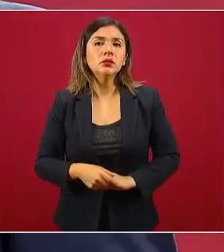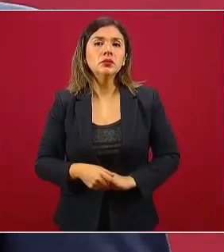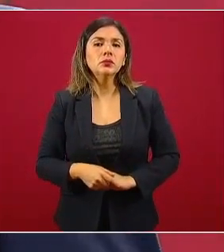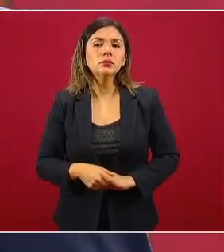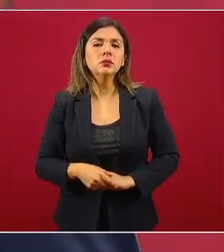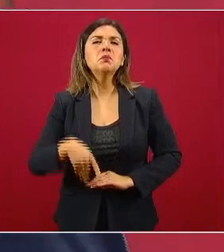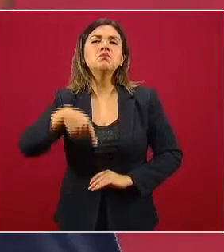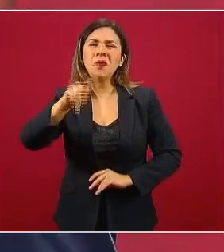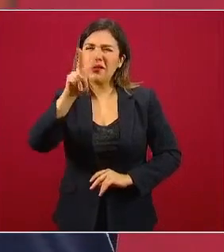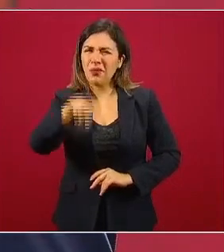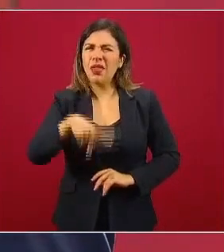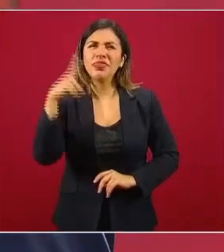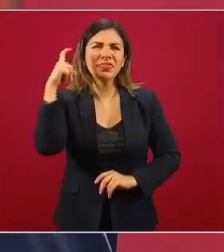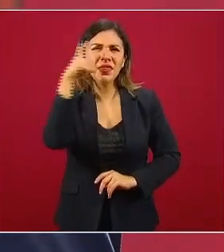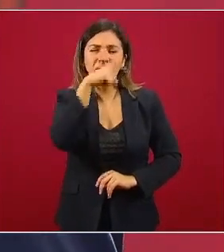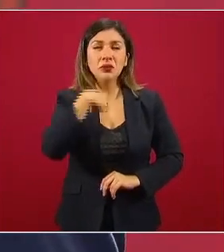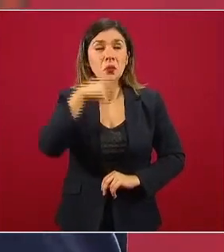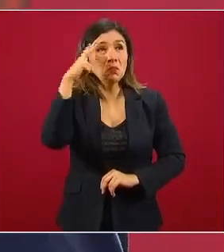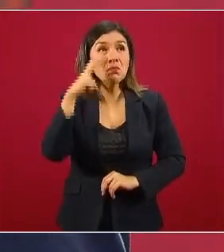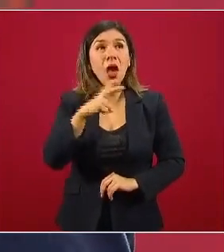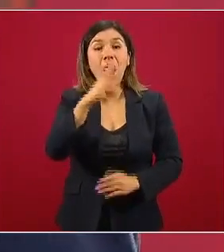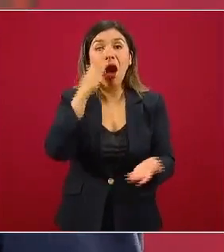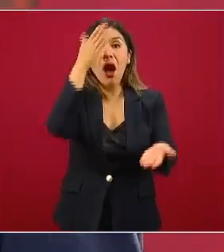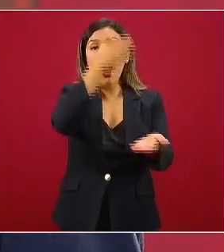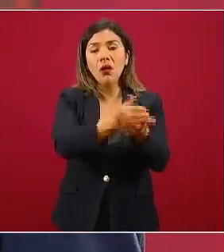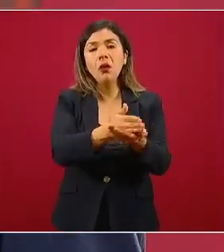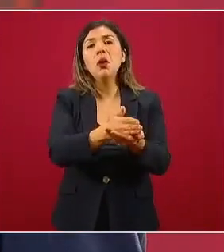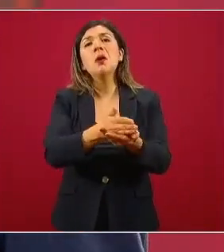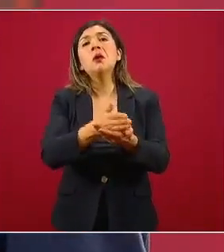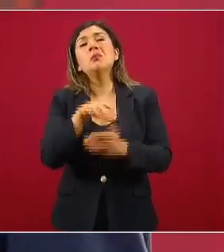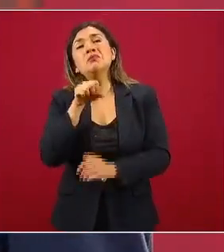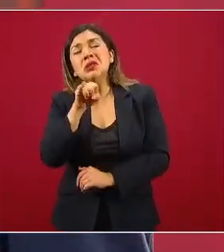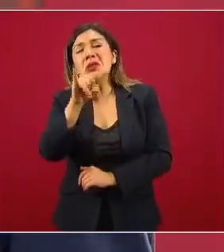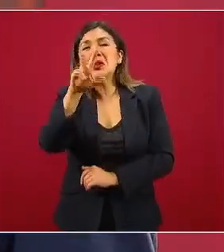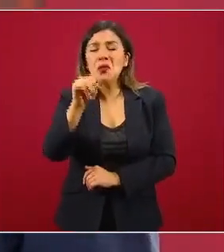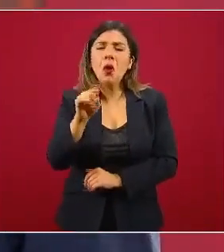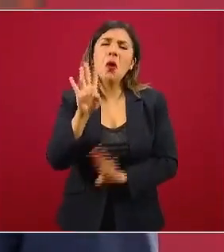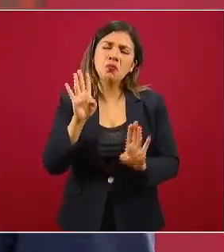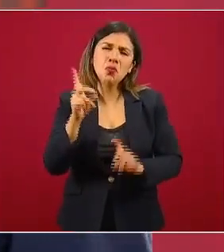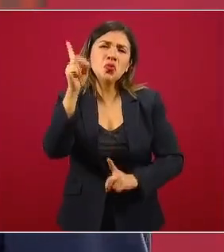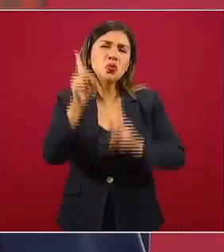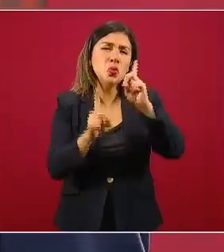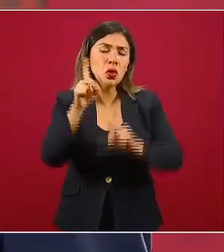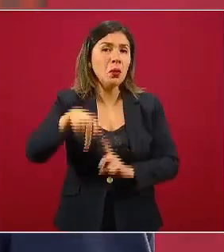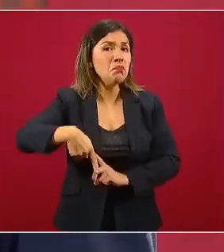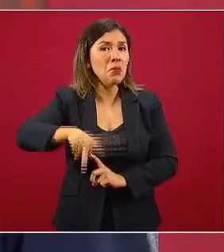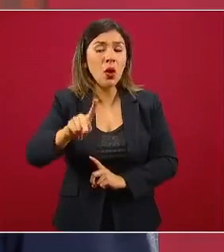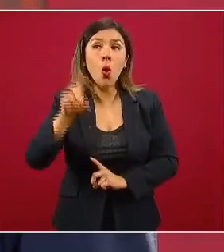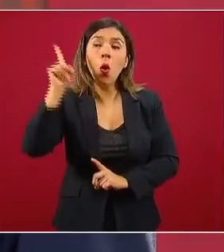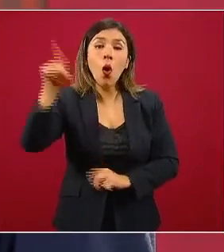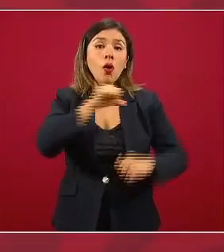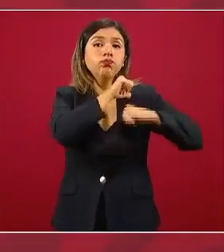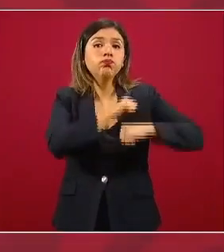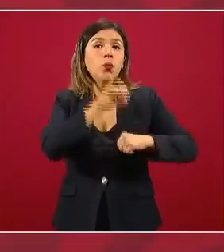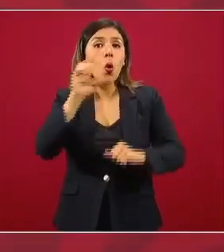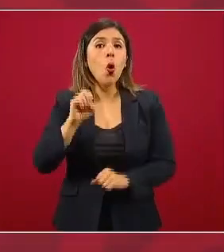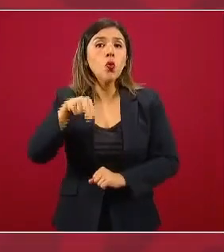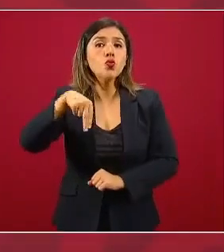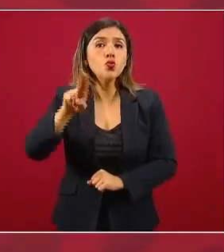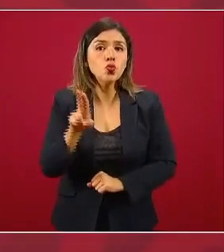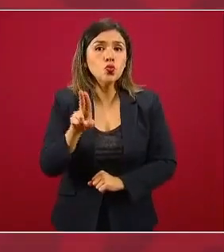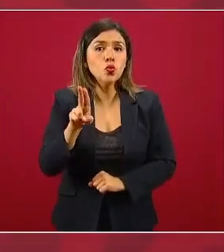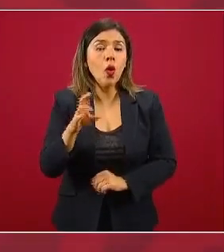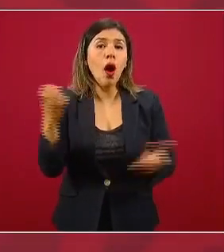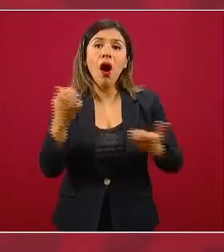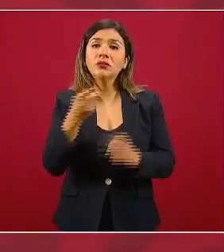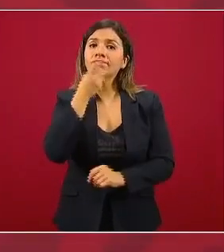aunque es muy difícil ya lo del viaje, o sea, no lo descarto, pero les estoy hablando de que la ONU